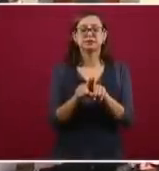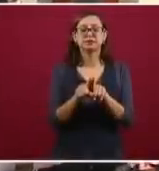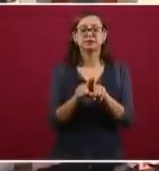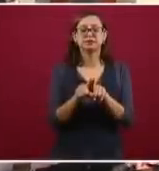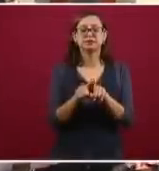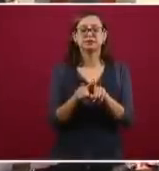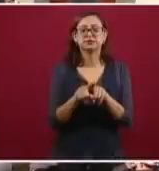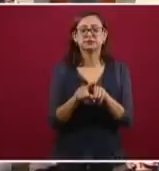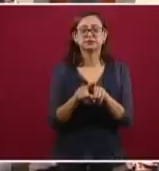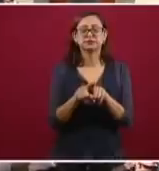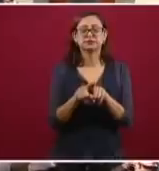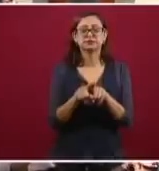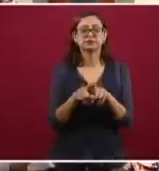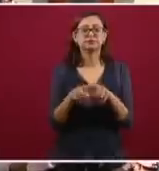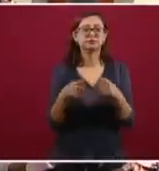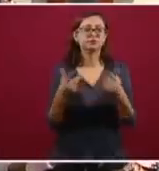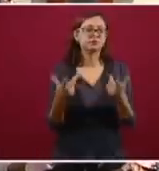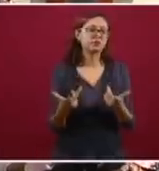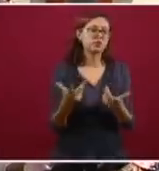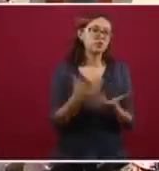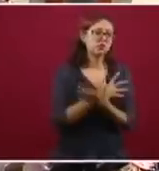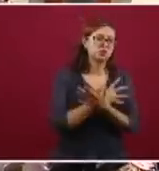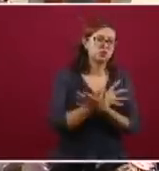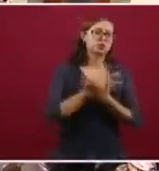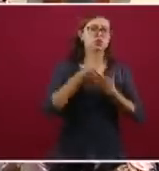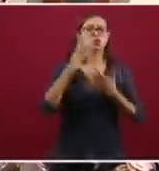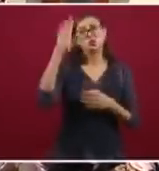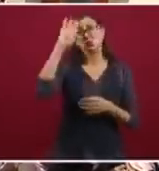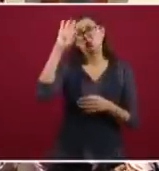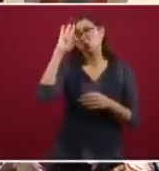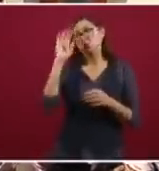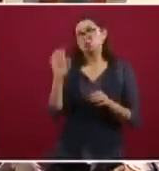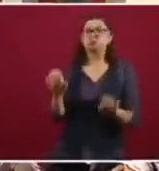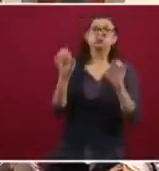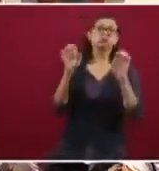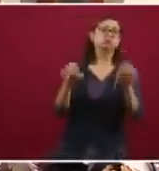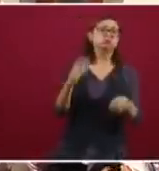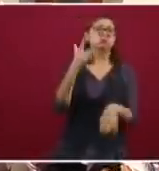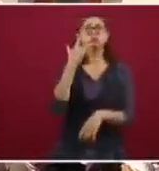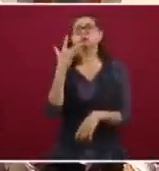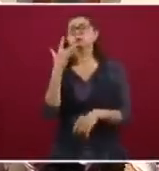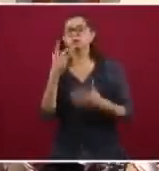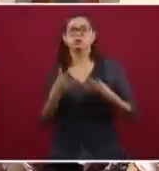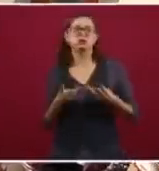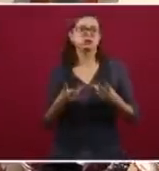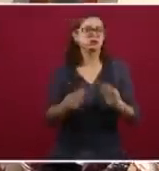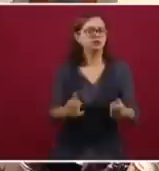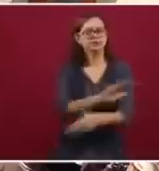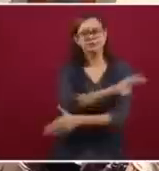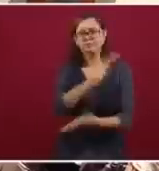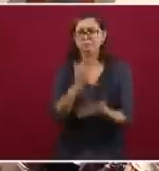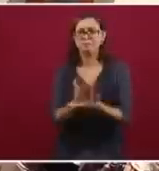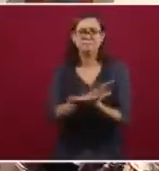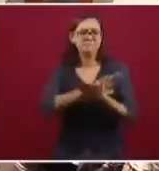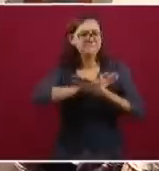con las extravagancias, con los excesos, en todo sentido.